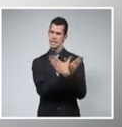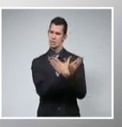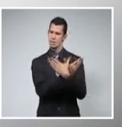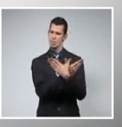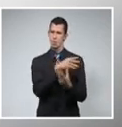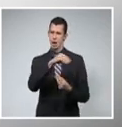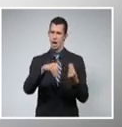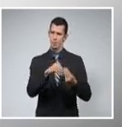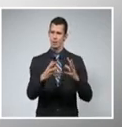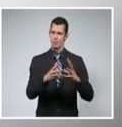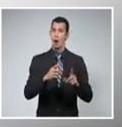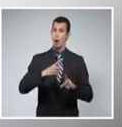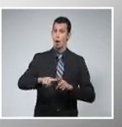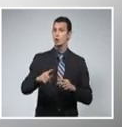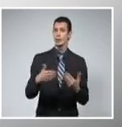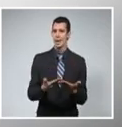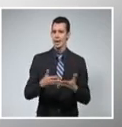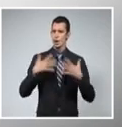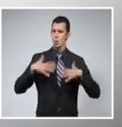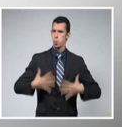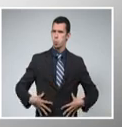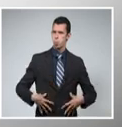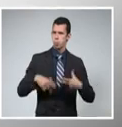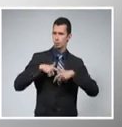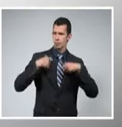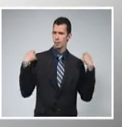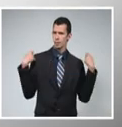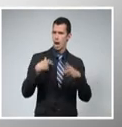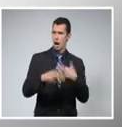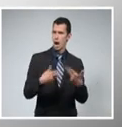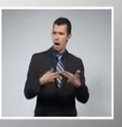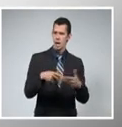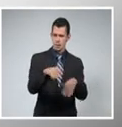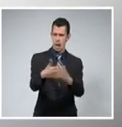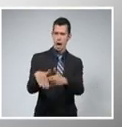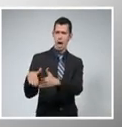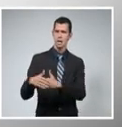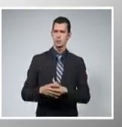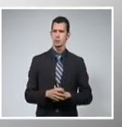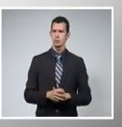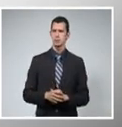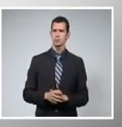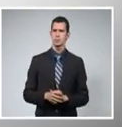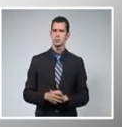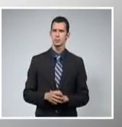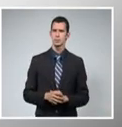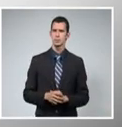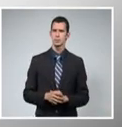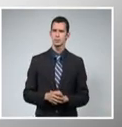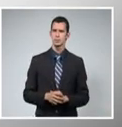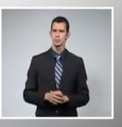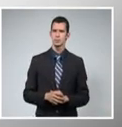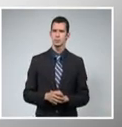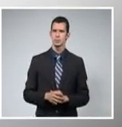Desvestirse en público. Algunos lo están anunciando, que lo van a hacer. Mostrar retratos,